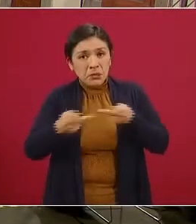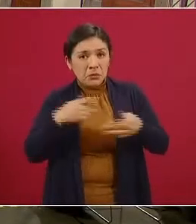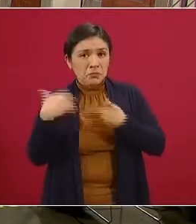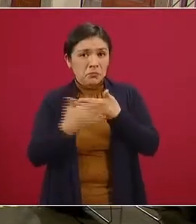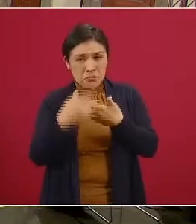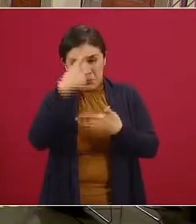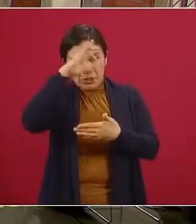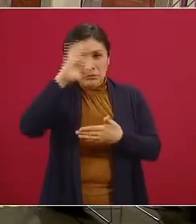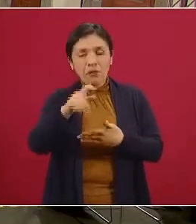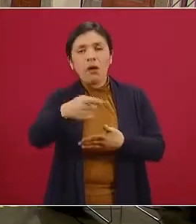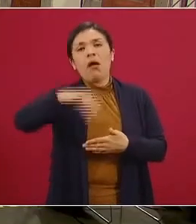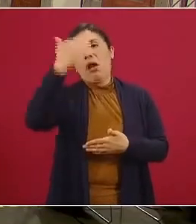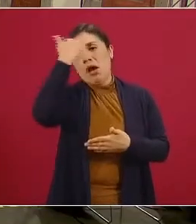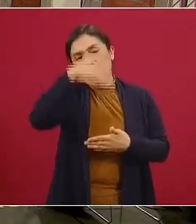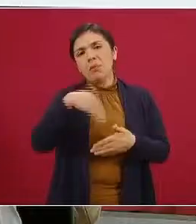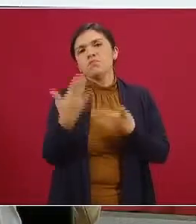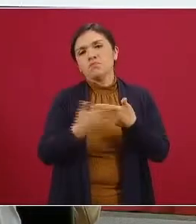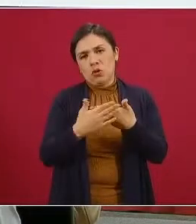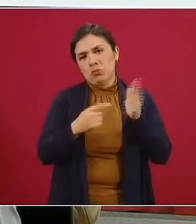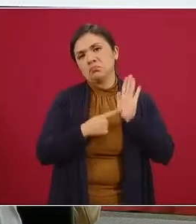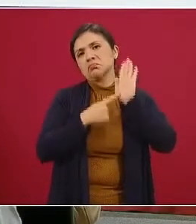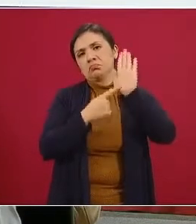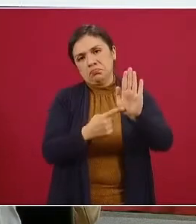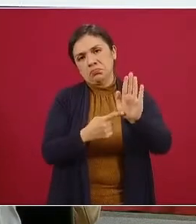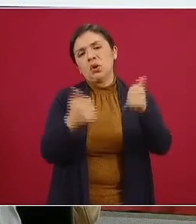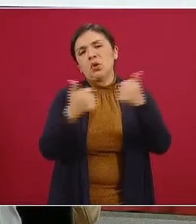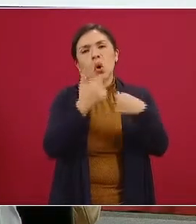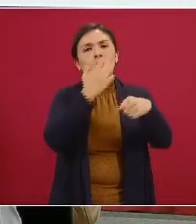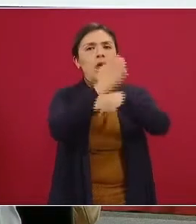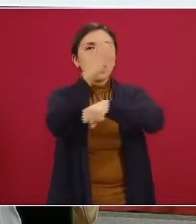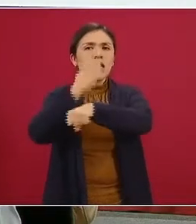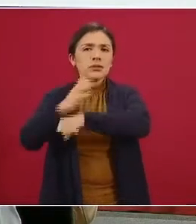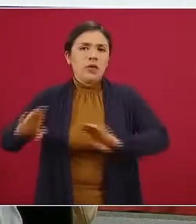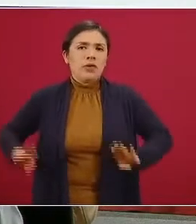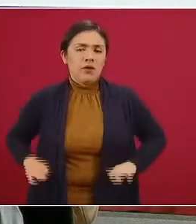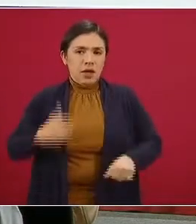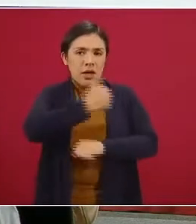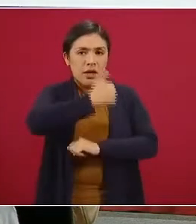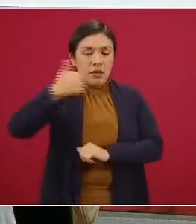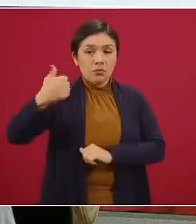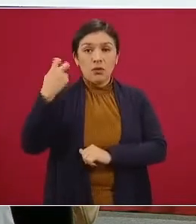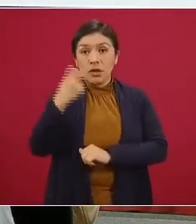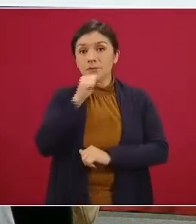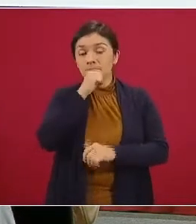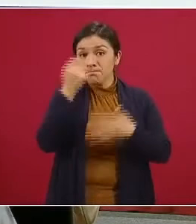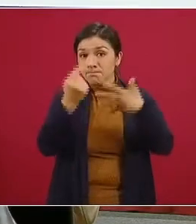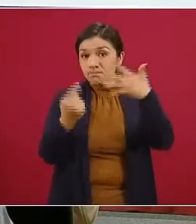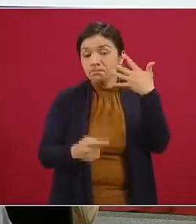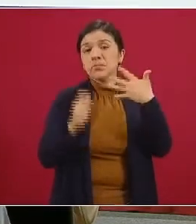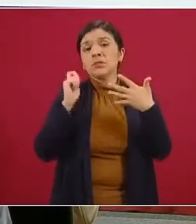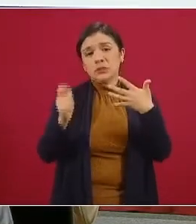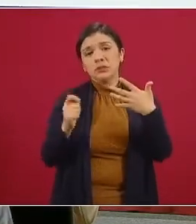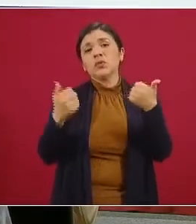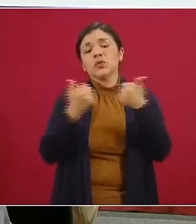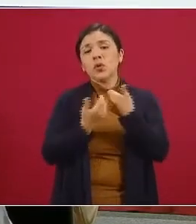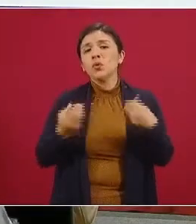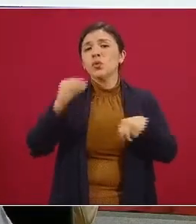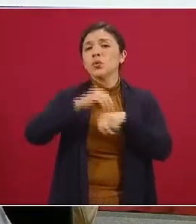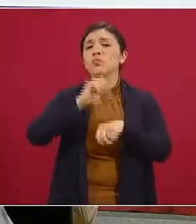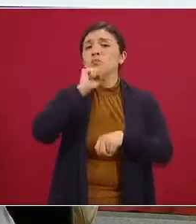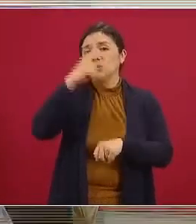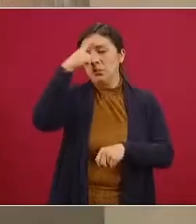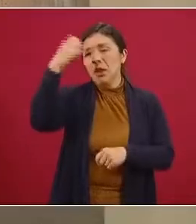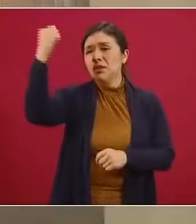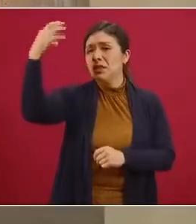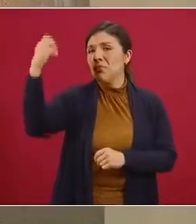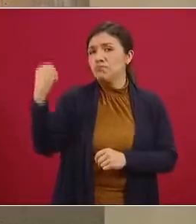porcentaje para presentárselos también por entidades federativas. Este es un indicador que forma parte precisamente del semáforo de riesgo